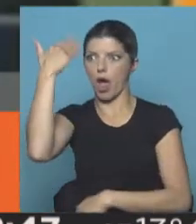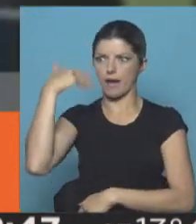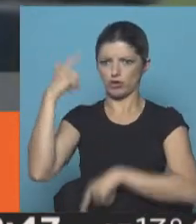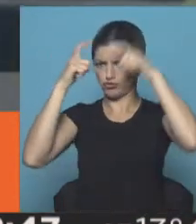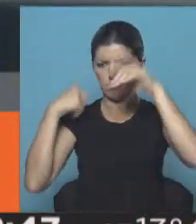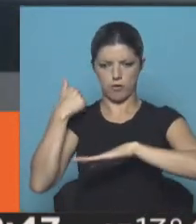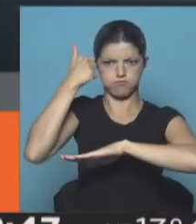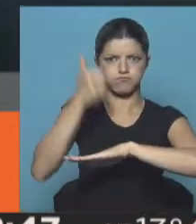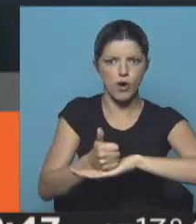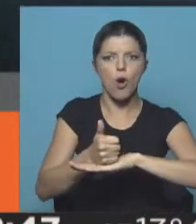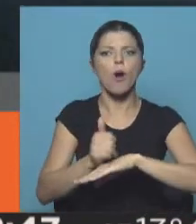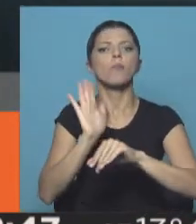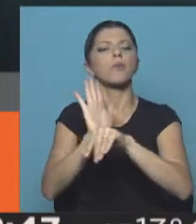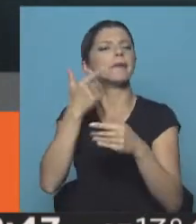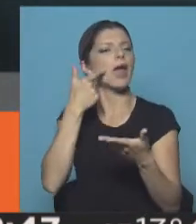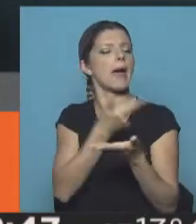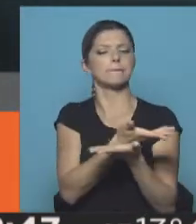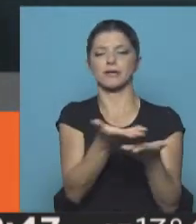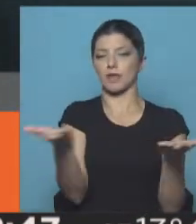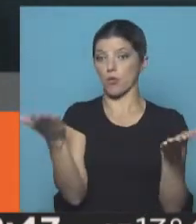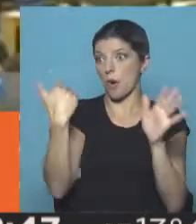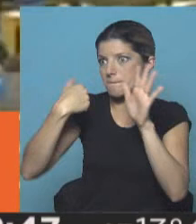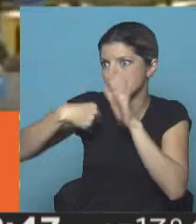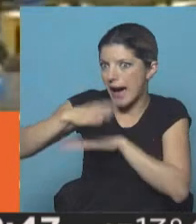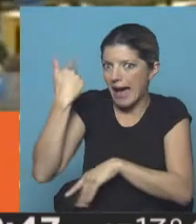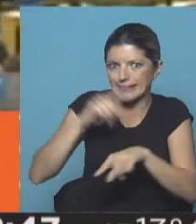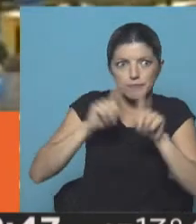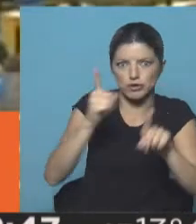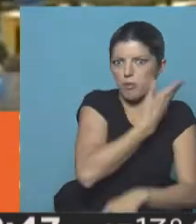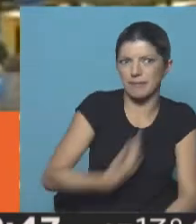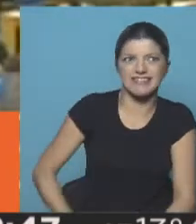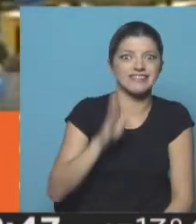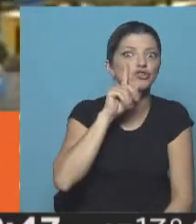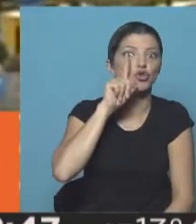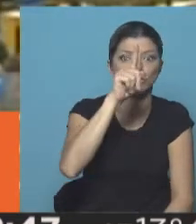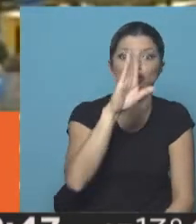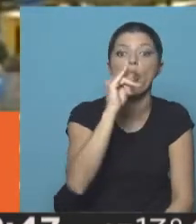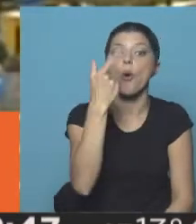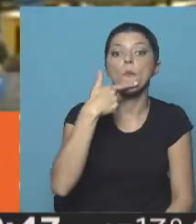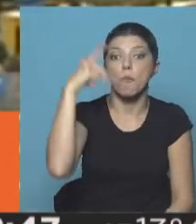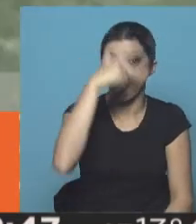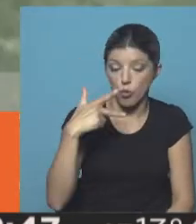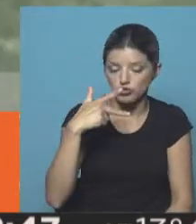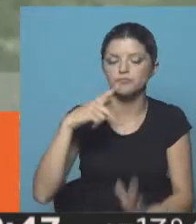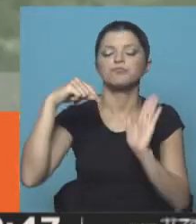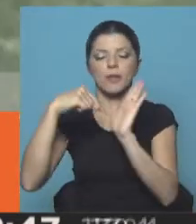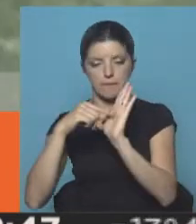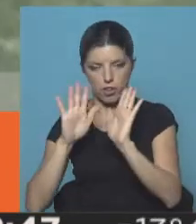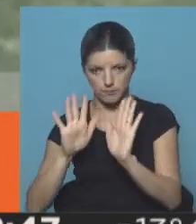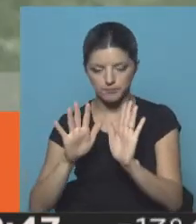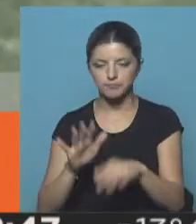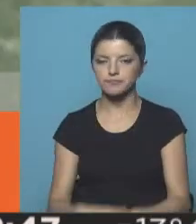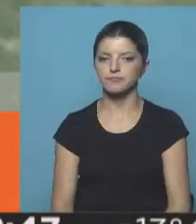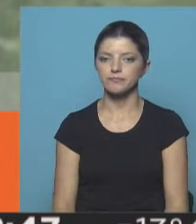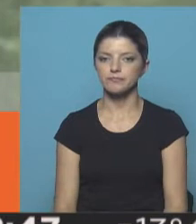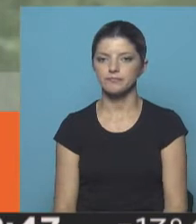suerte de espectáculo, sobre todo en el gobierno de Bush. Esta es una realidad. Pero el foro de la OEA, de las Naciones, yo la tengo con la OEA, pero Porque es por